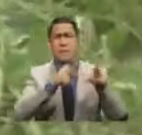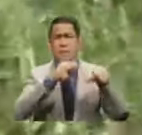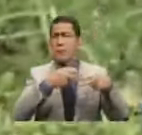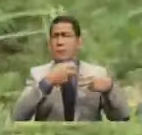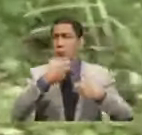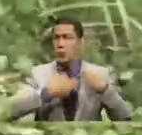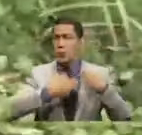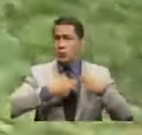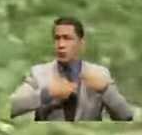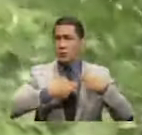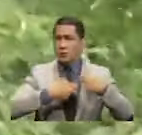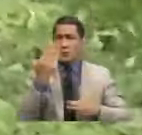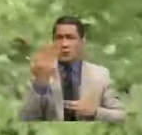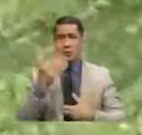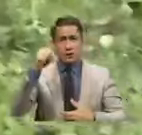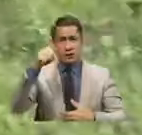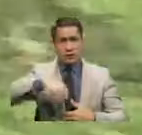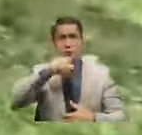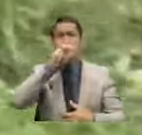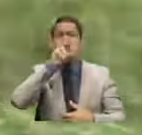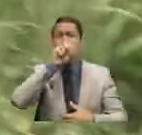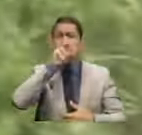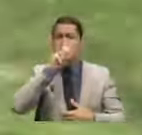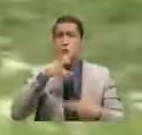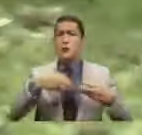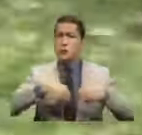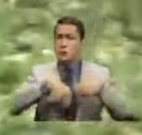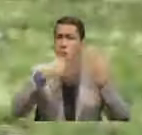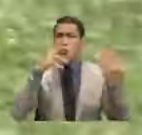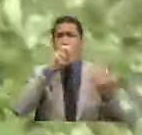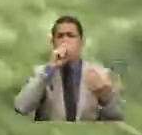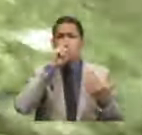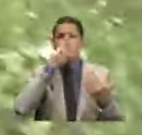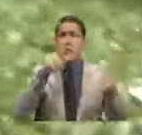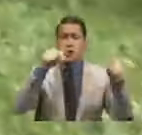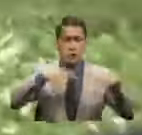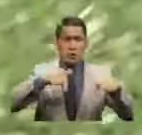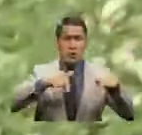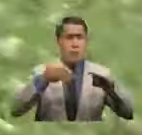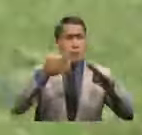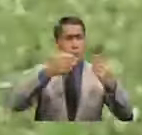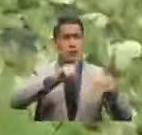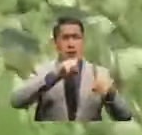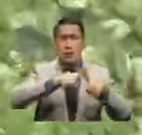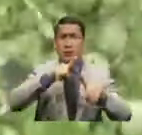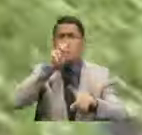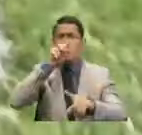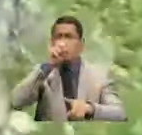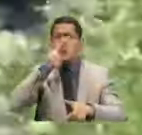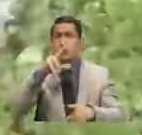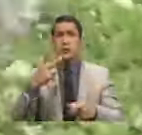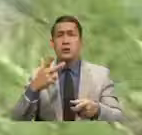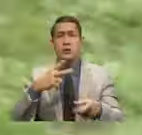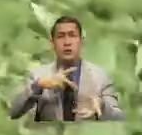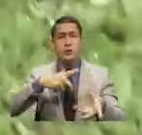Me imagino que por aquí va a haber culebras. Claro, aquí hay culebras, aquí se han muerto culebras, por eso se ha fumigado por ahí con un